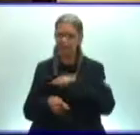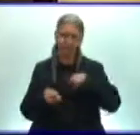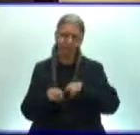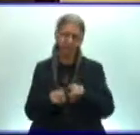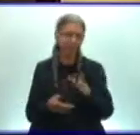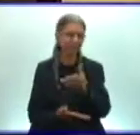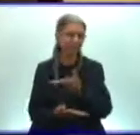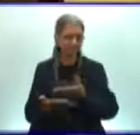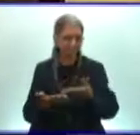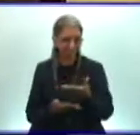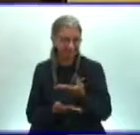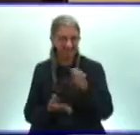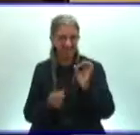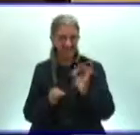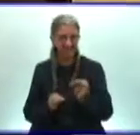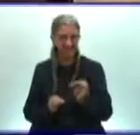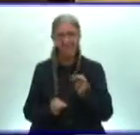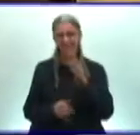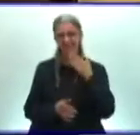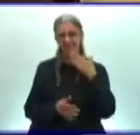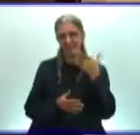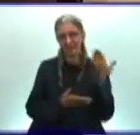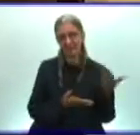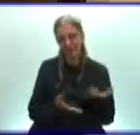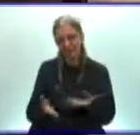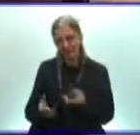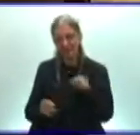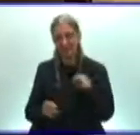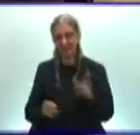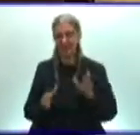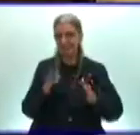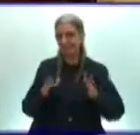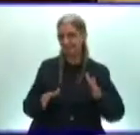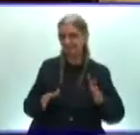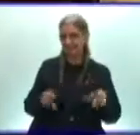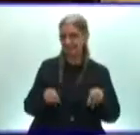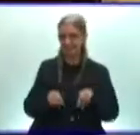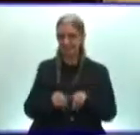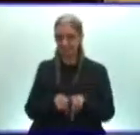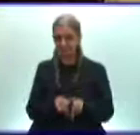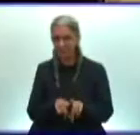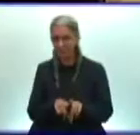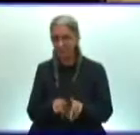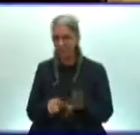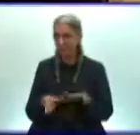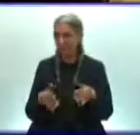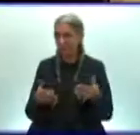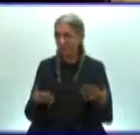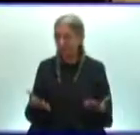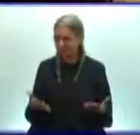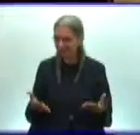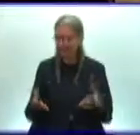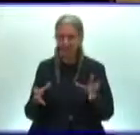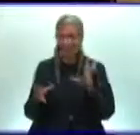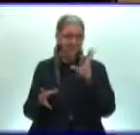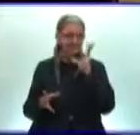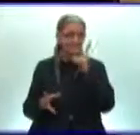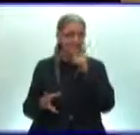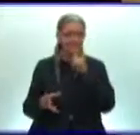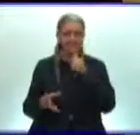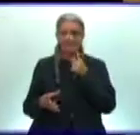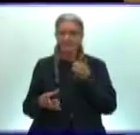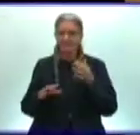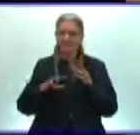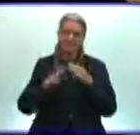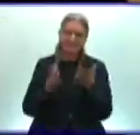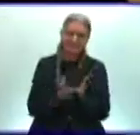acompaña. Sean todos bienvenidos a este espacio en el que juntos nos adentraremos en el fascinante mundo de